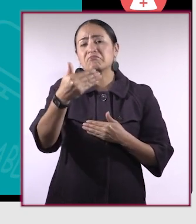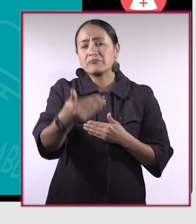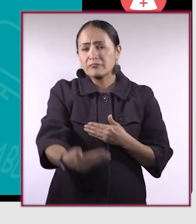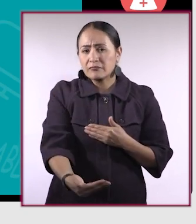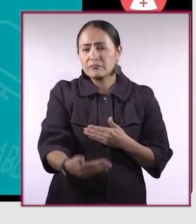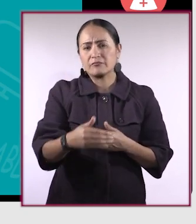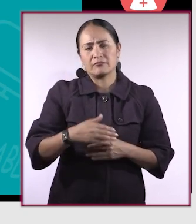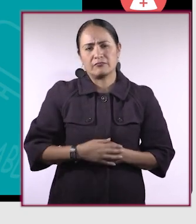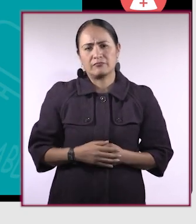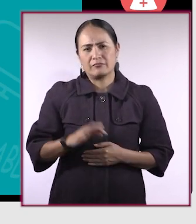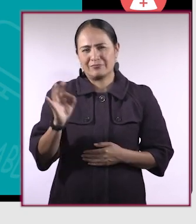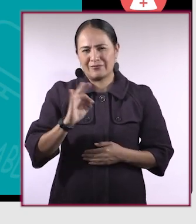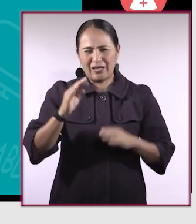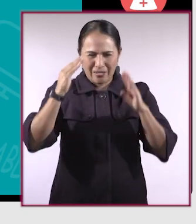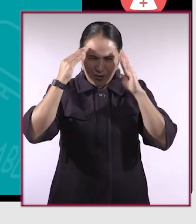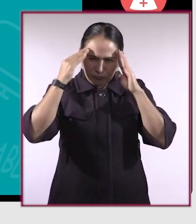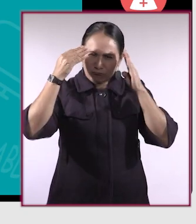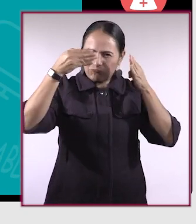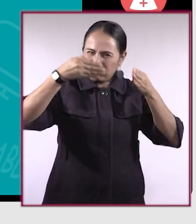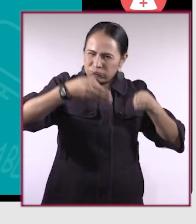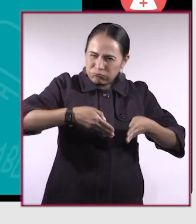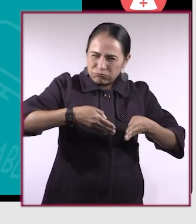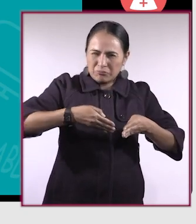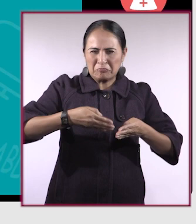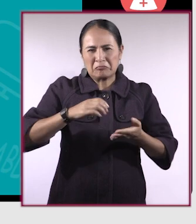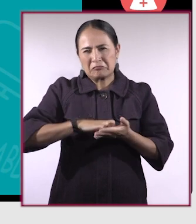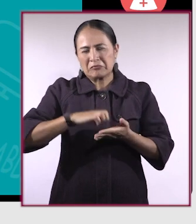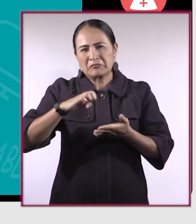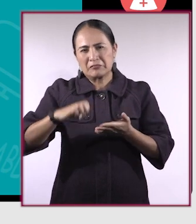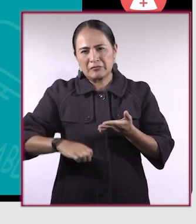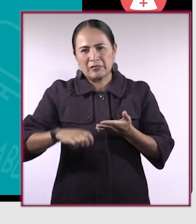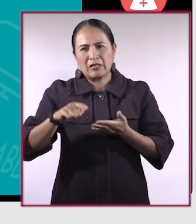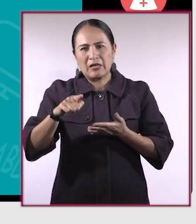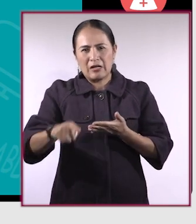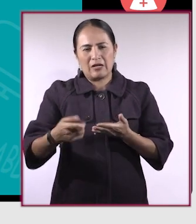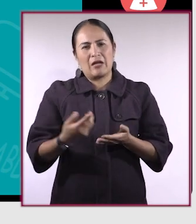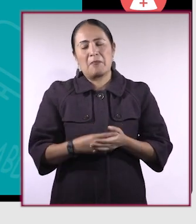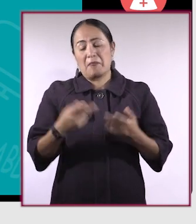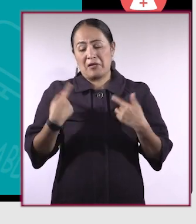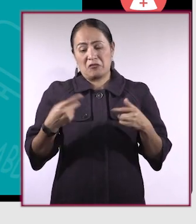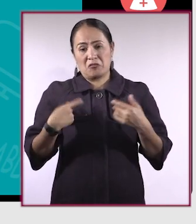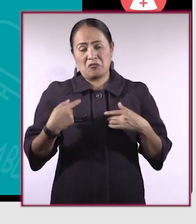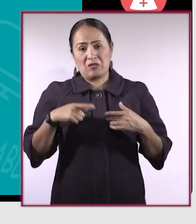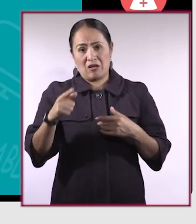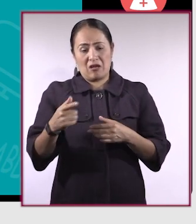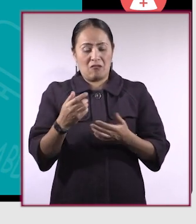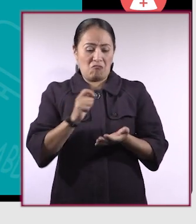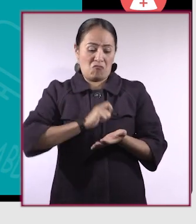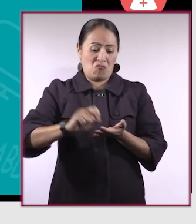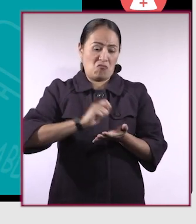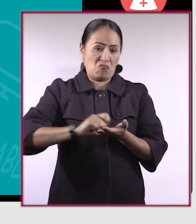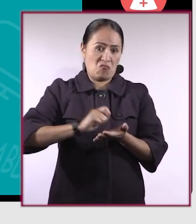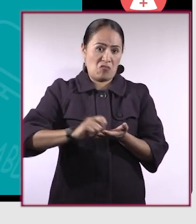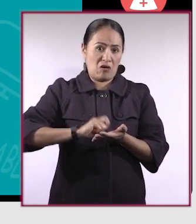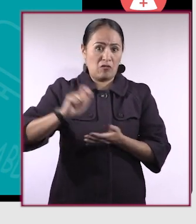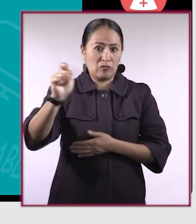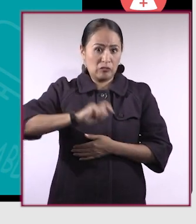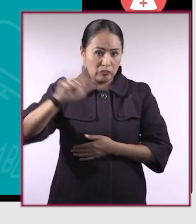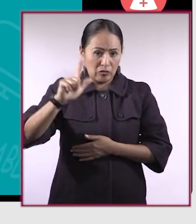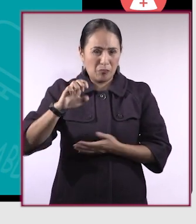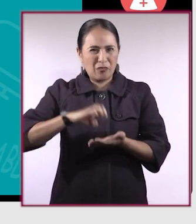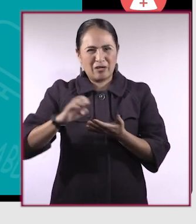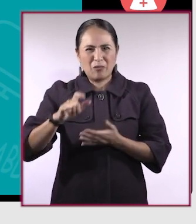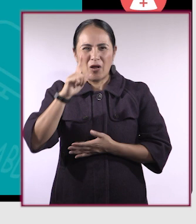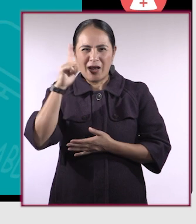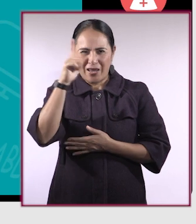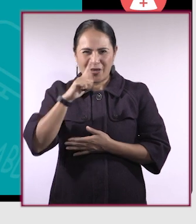posteriormente de una manera ya incluso particular, ¿no? Si en caso de que se vuelvan escritores y si se volvieran escritores en